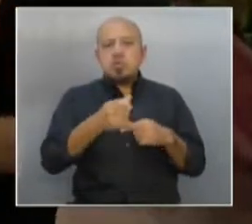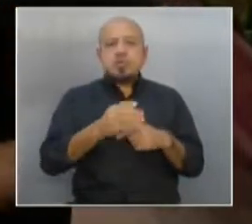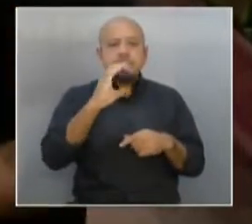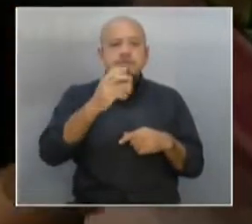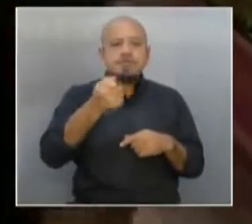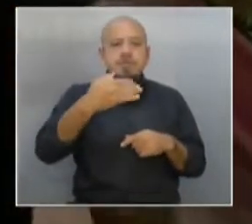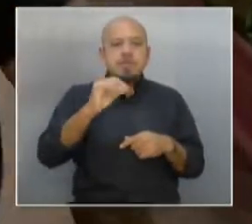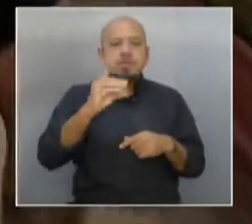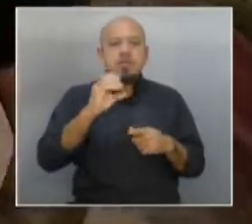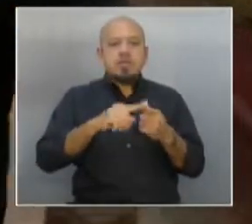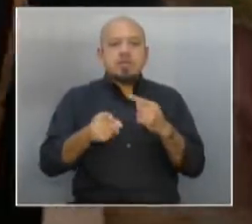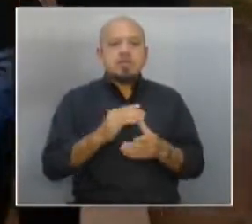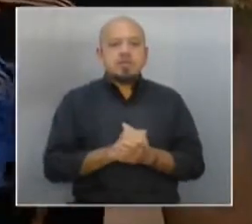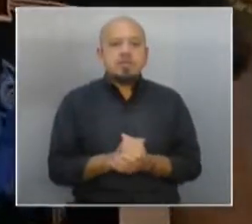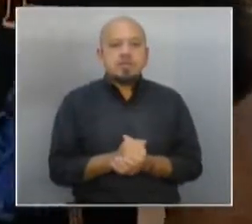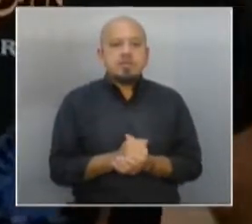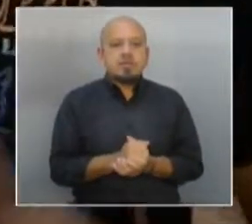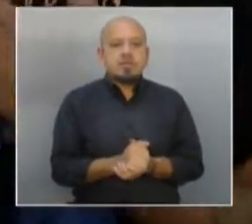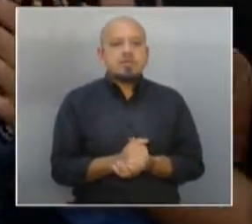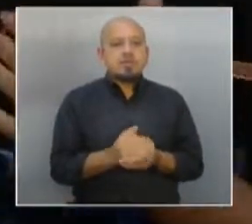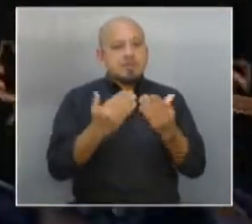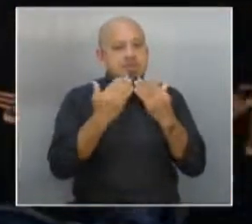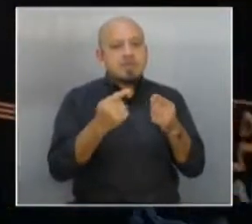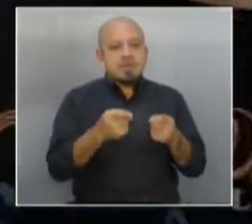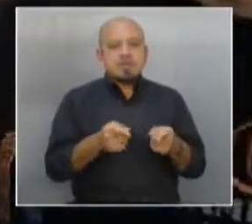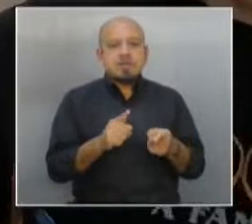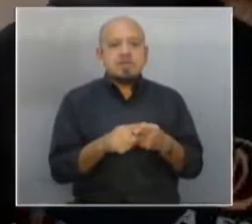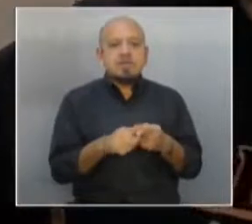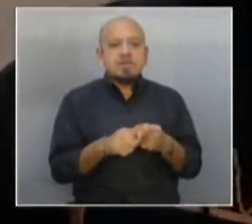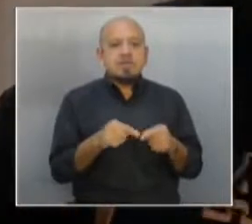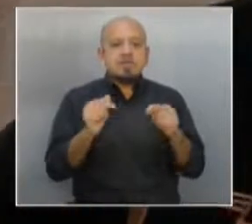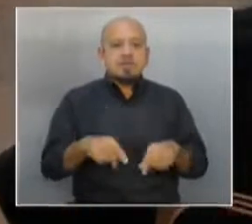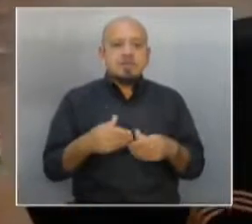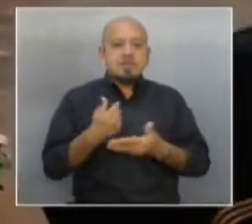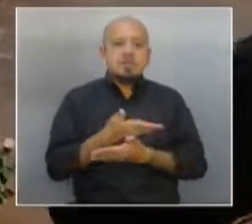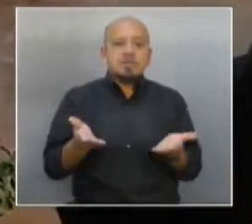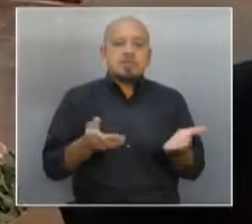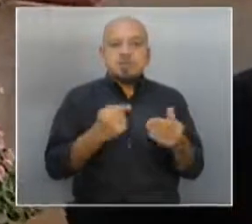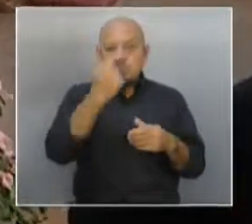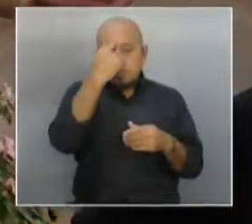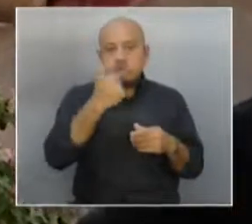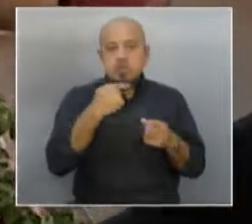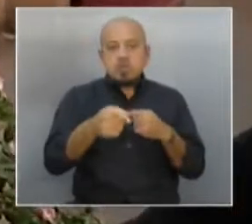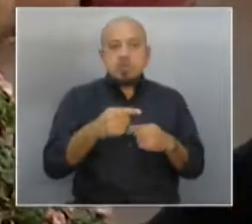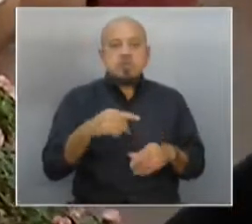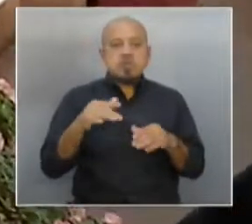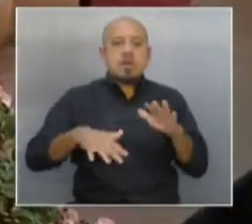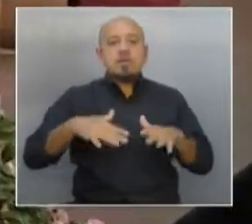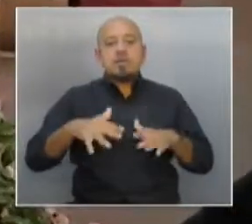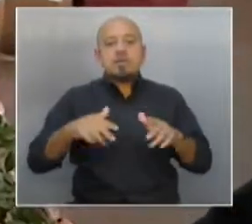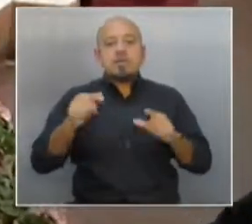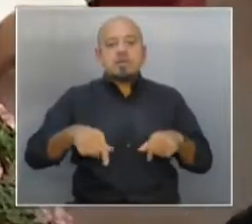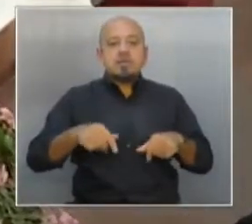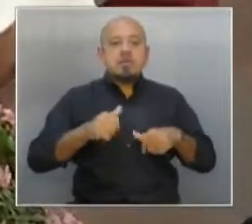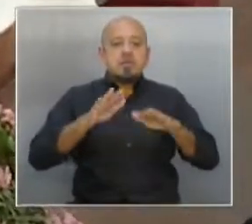a Rosana, su directora. ¿Cómo estás? Bueno, muchas gracias por este vivo y por difundir los contenidos del museo, que a veces este edificio patrimonial